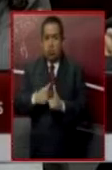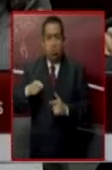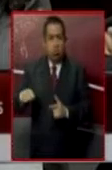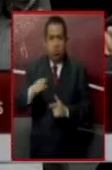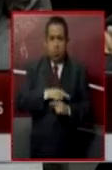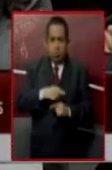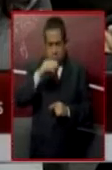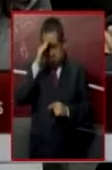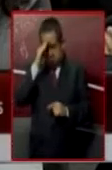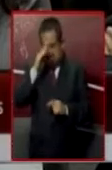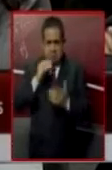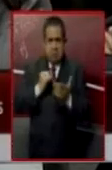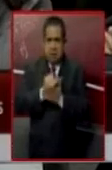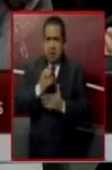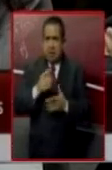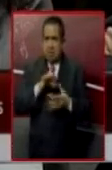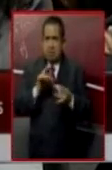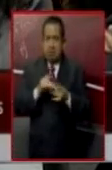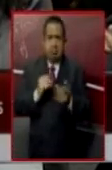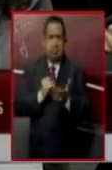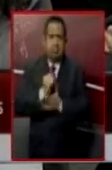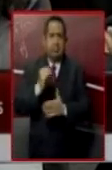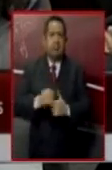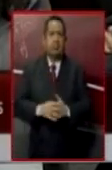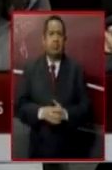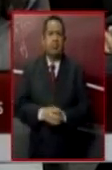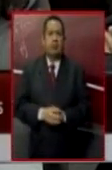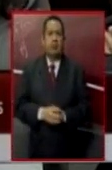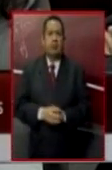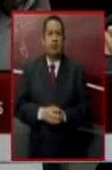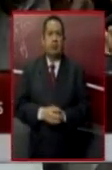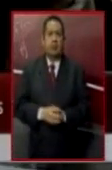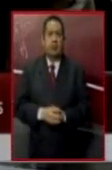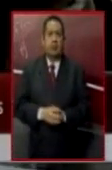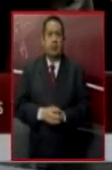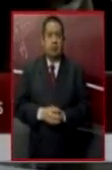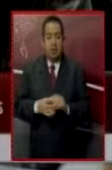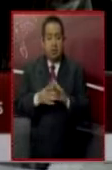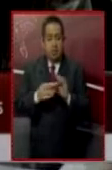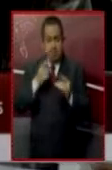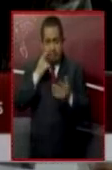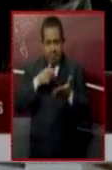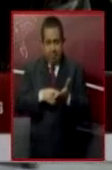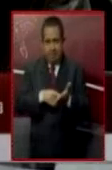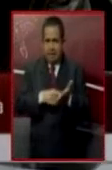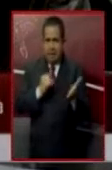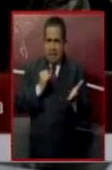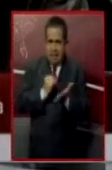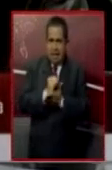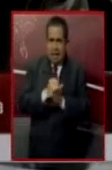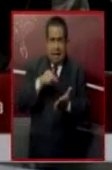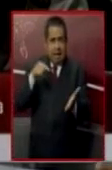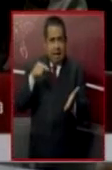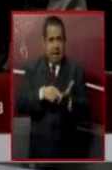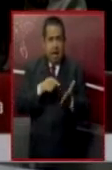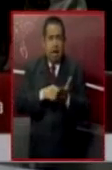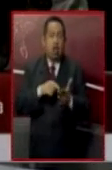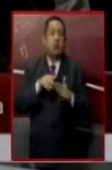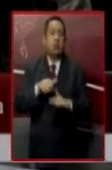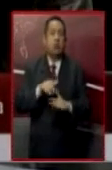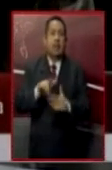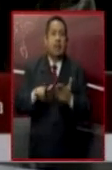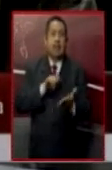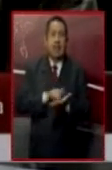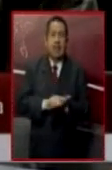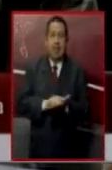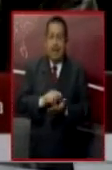pronunciaron sobre este dictamen. En el dictamen para la